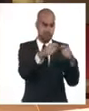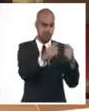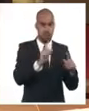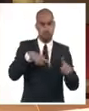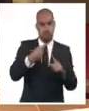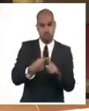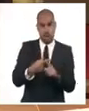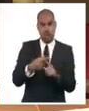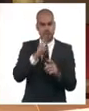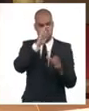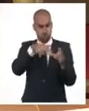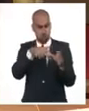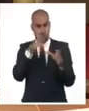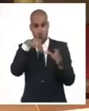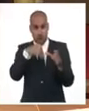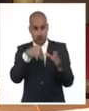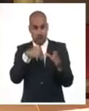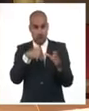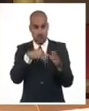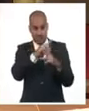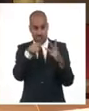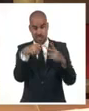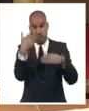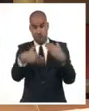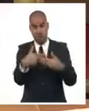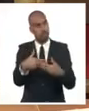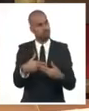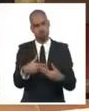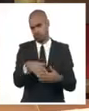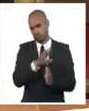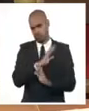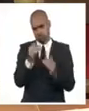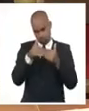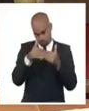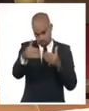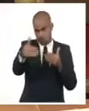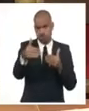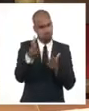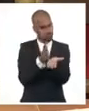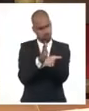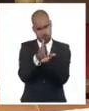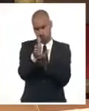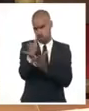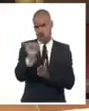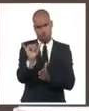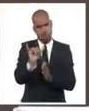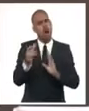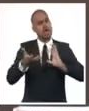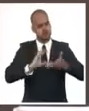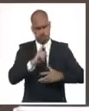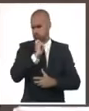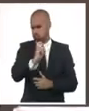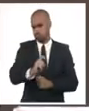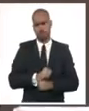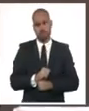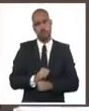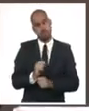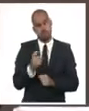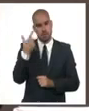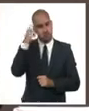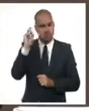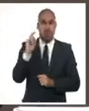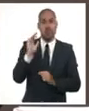y disponibilidad de combustible, la situación se avizora todavía compleja en los próximos días. Debe mejorar en los últimos